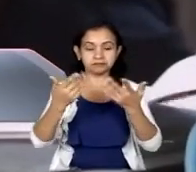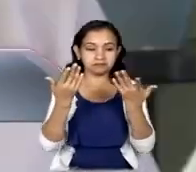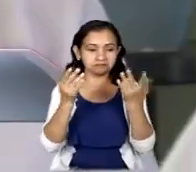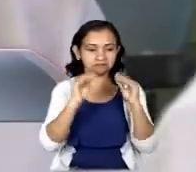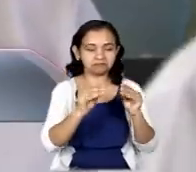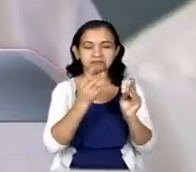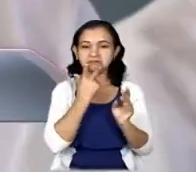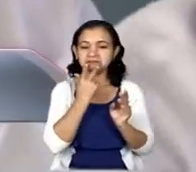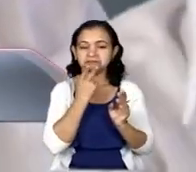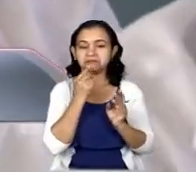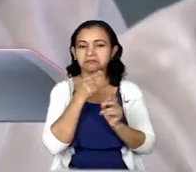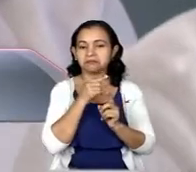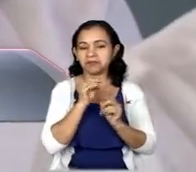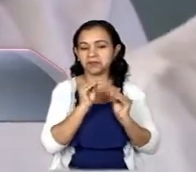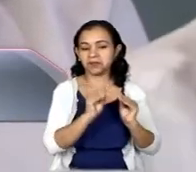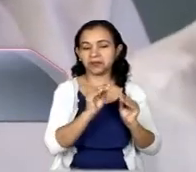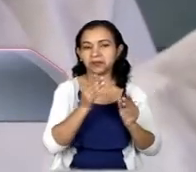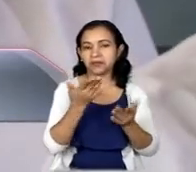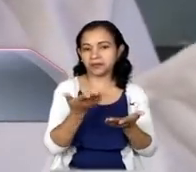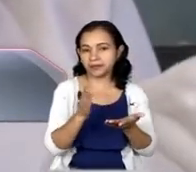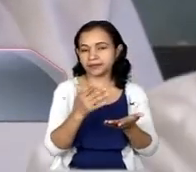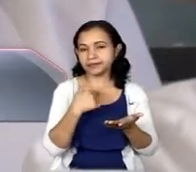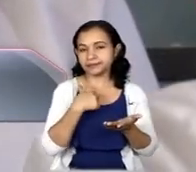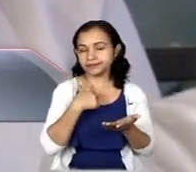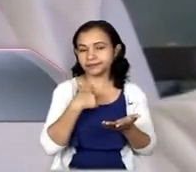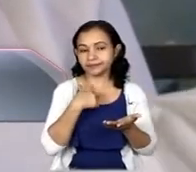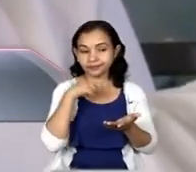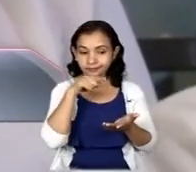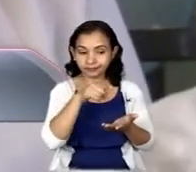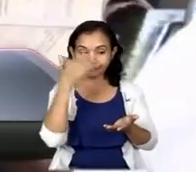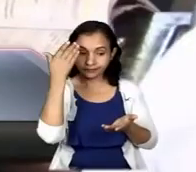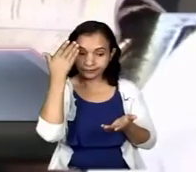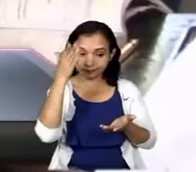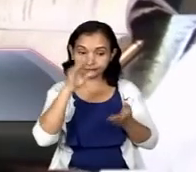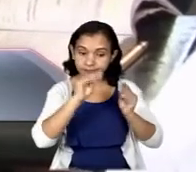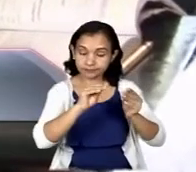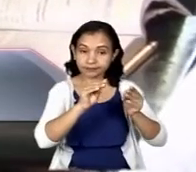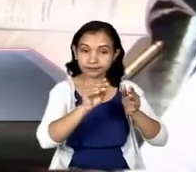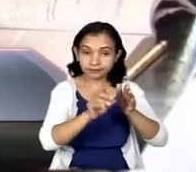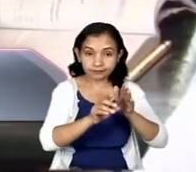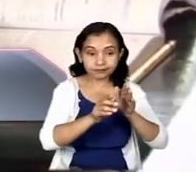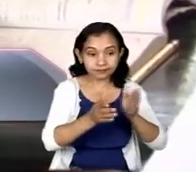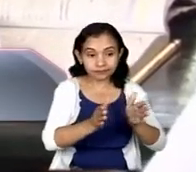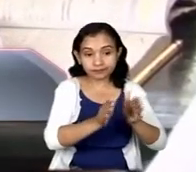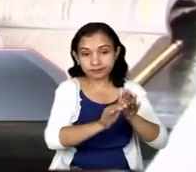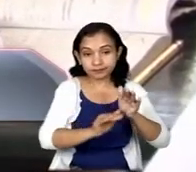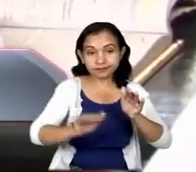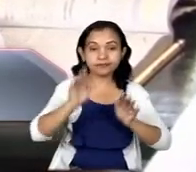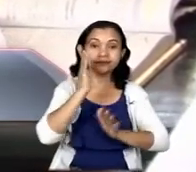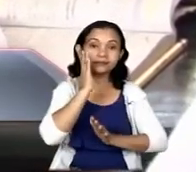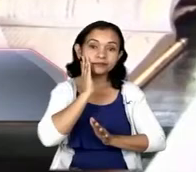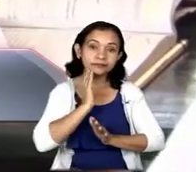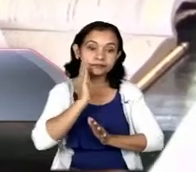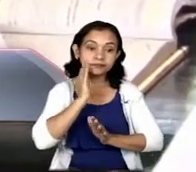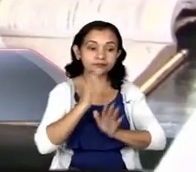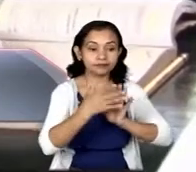Yo medio, soy el mediador entre lo que vos sabés y lo que yo sé. Y entonces mi experiencia se transmite hacia ti